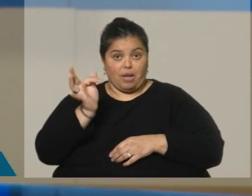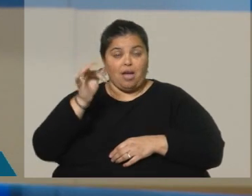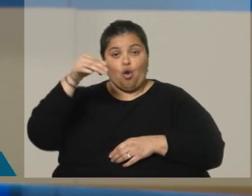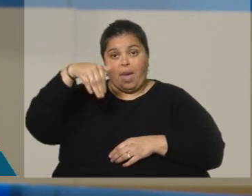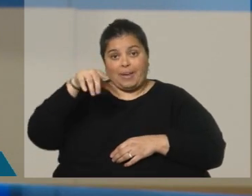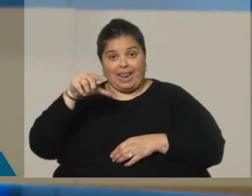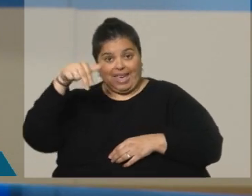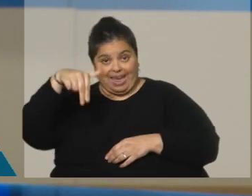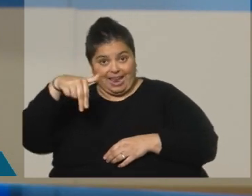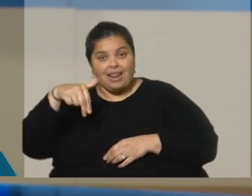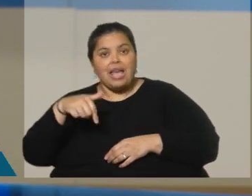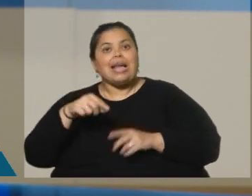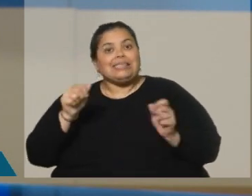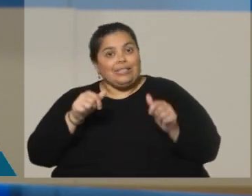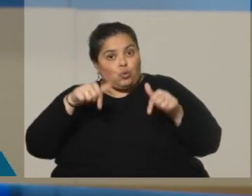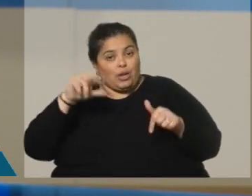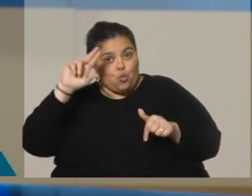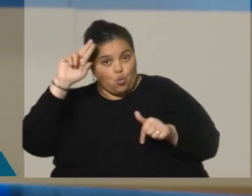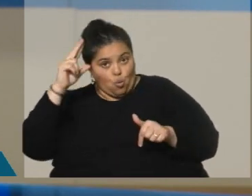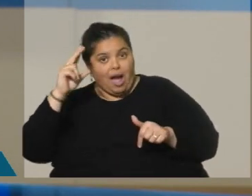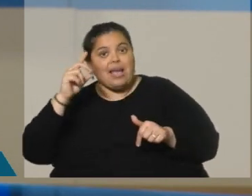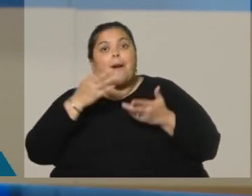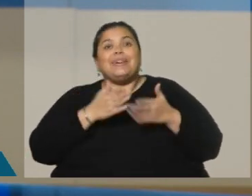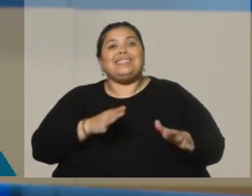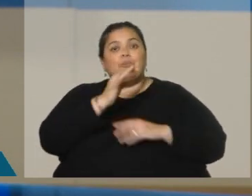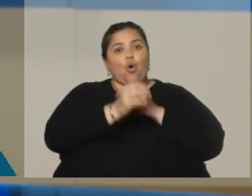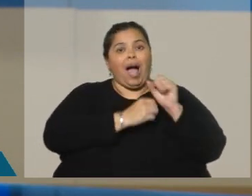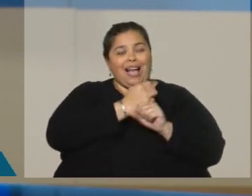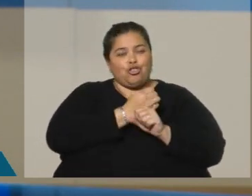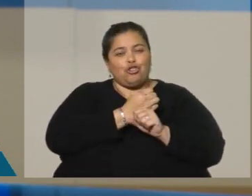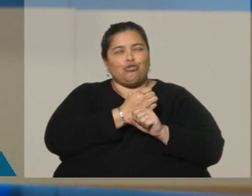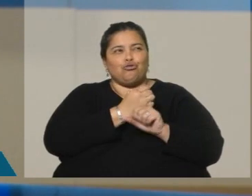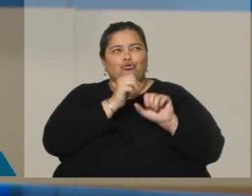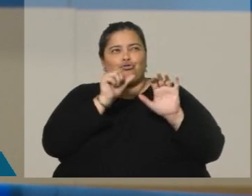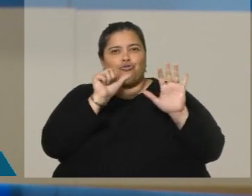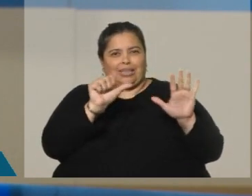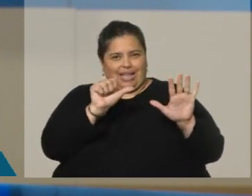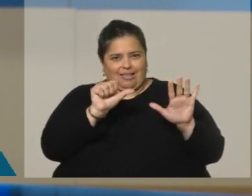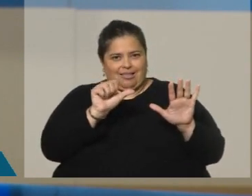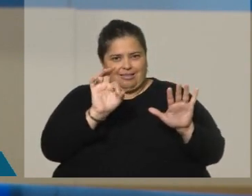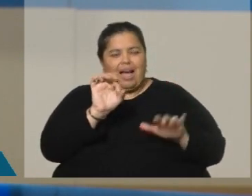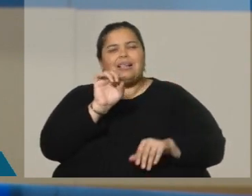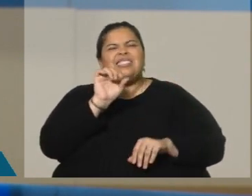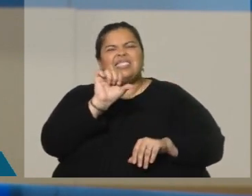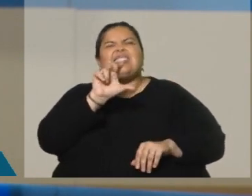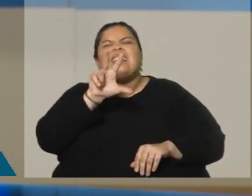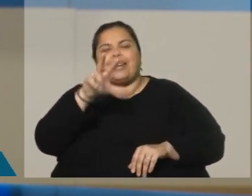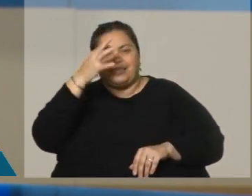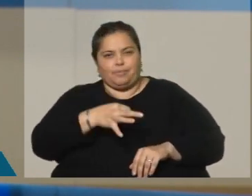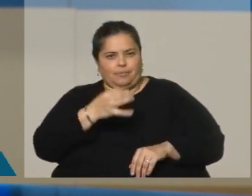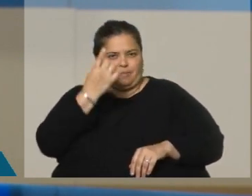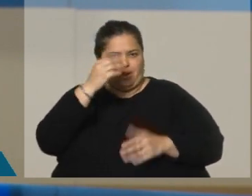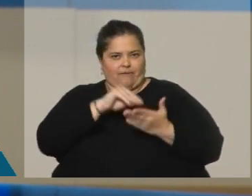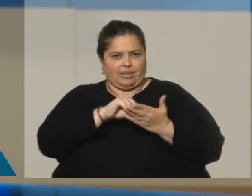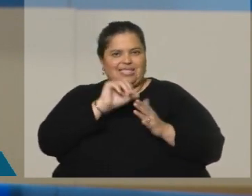como en otros países de América Latina al principio de los años 60 63 son las primeras acciones que no Uno no podría